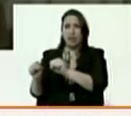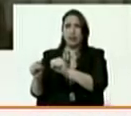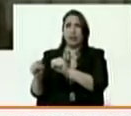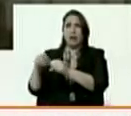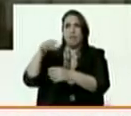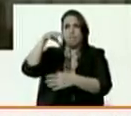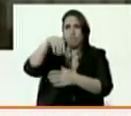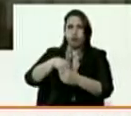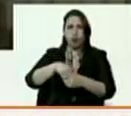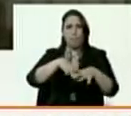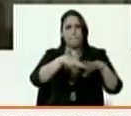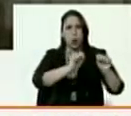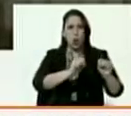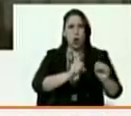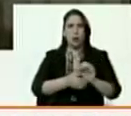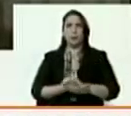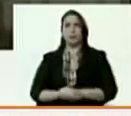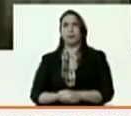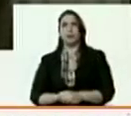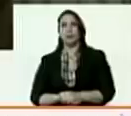injerencista,